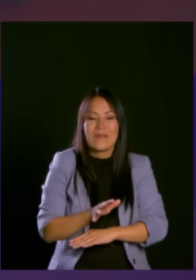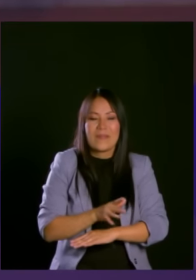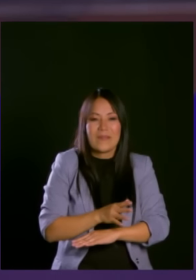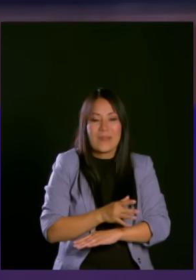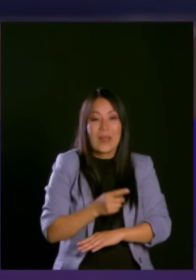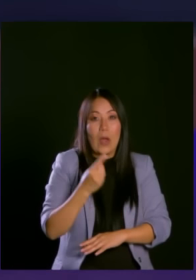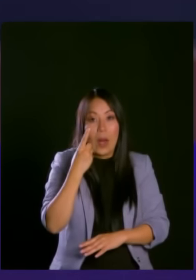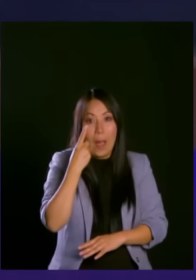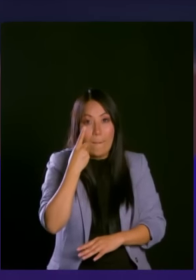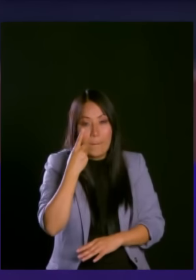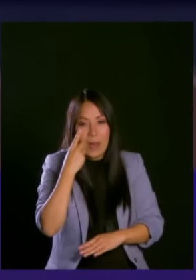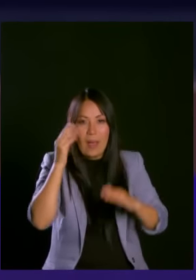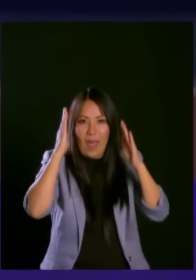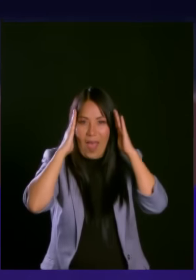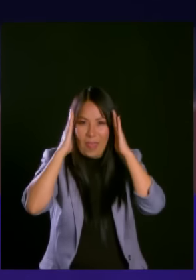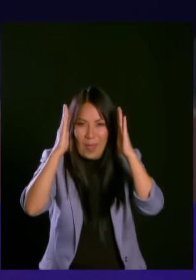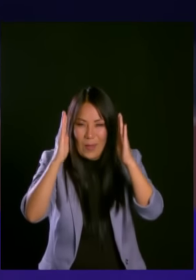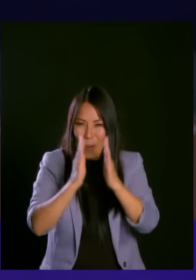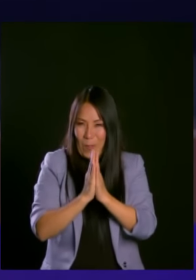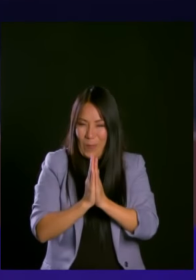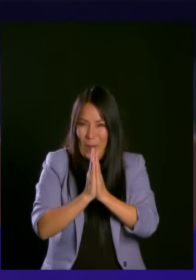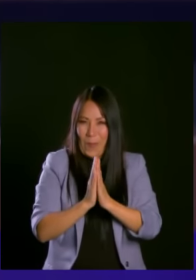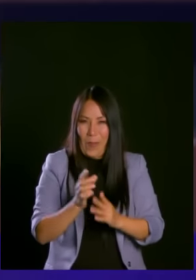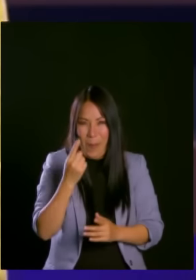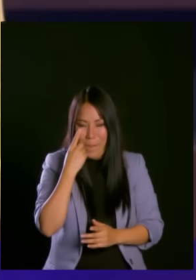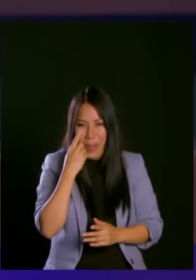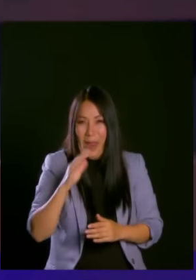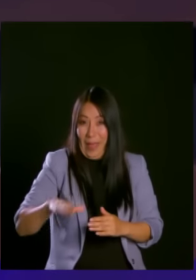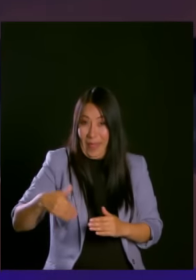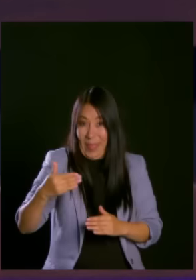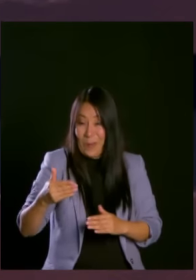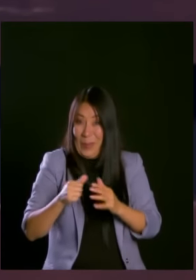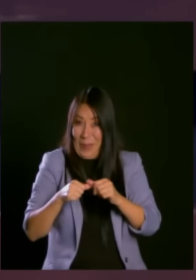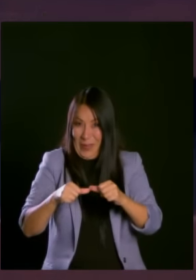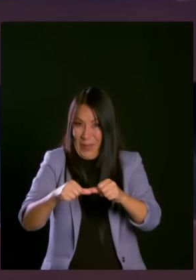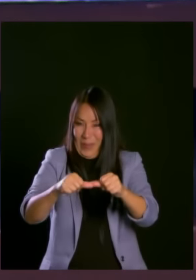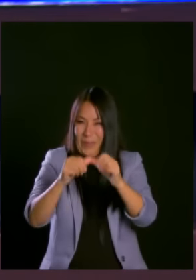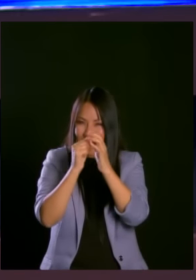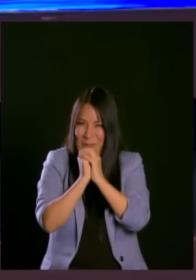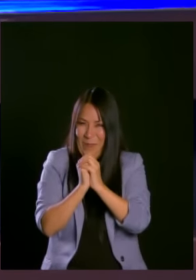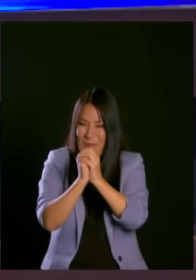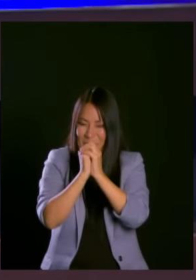Ahora abrilo si me pones atención. Y después vamos a volver ahí.